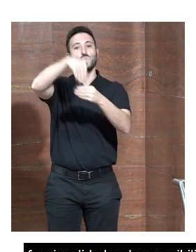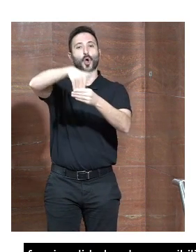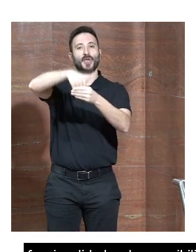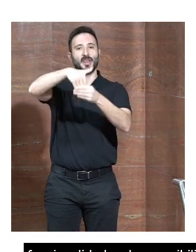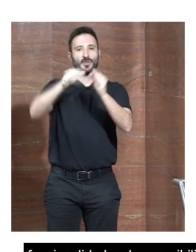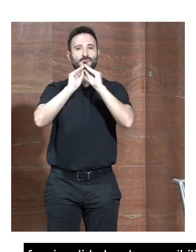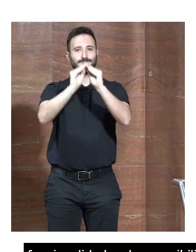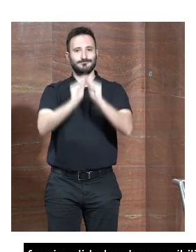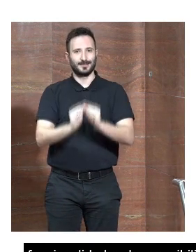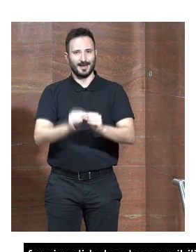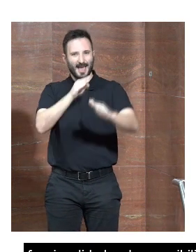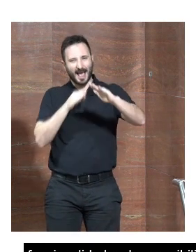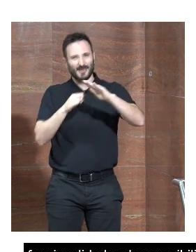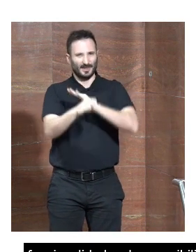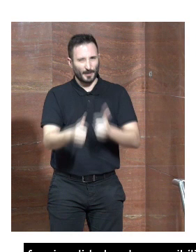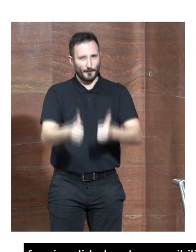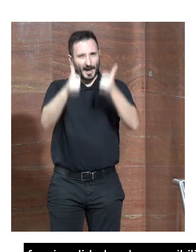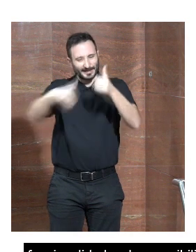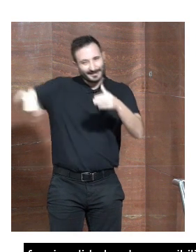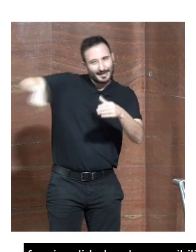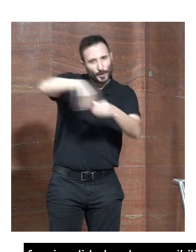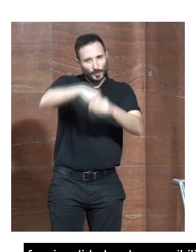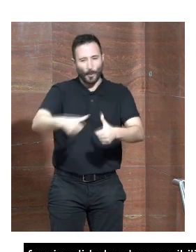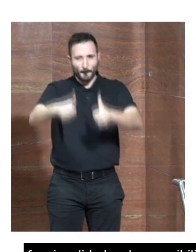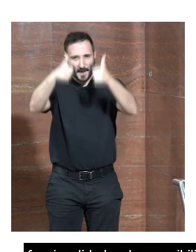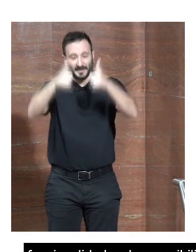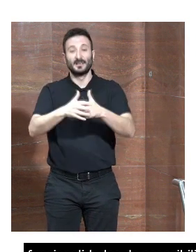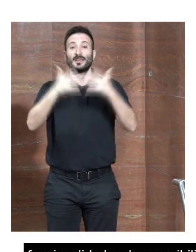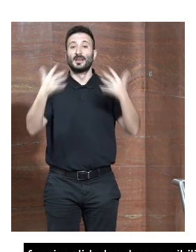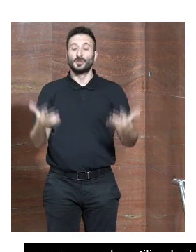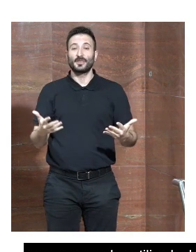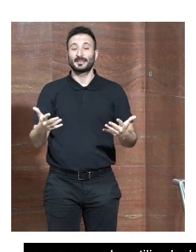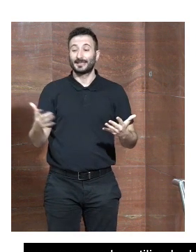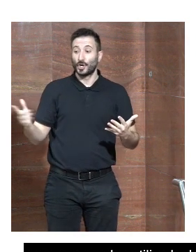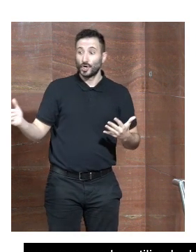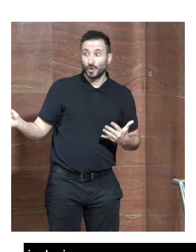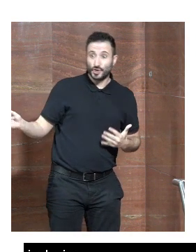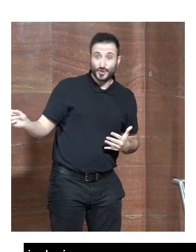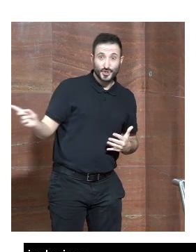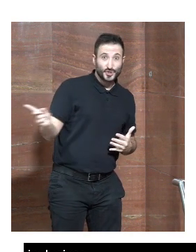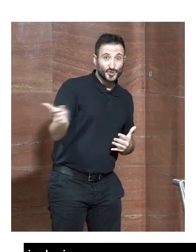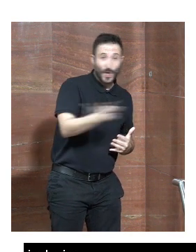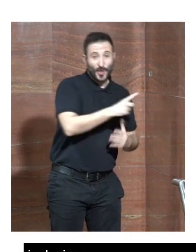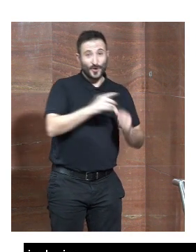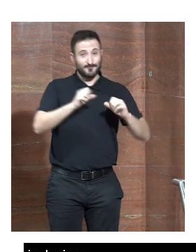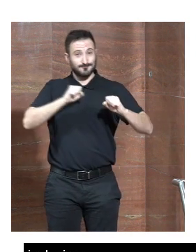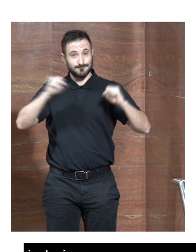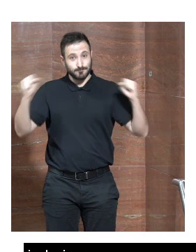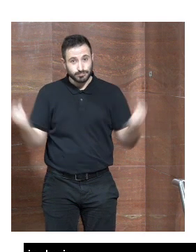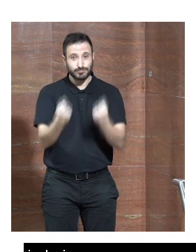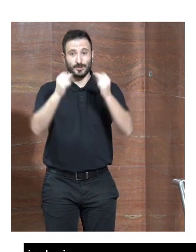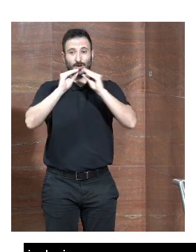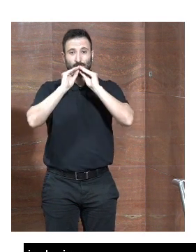contenidos más accesibles, más inclusivos, ¿no? Entonces, todas estas acciones